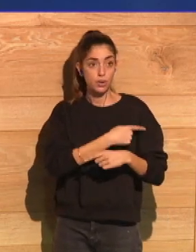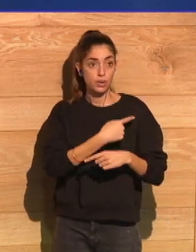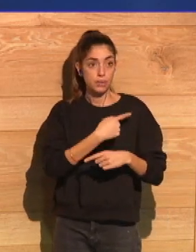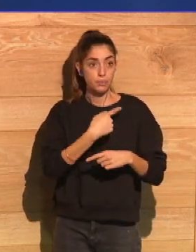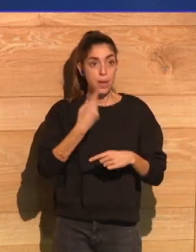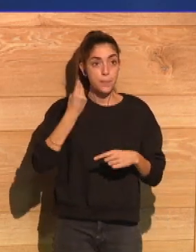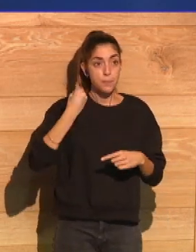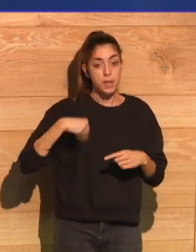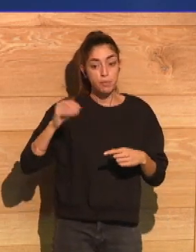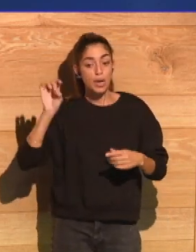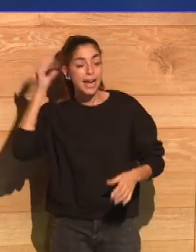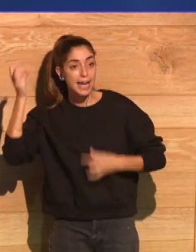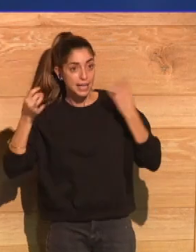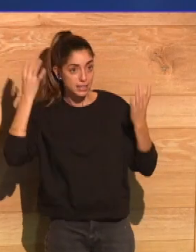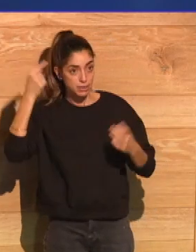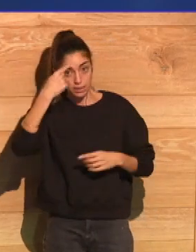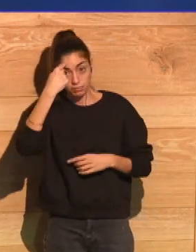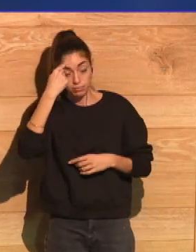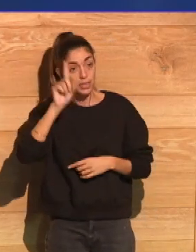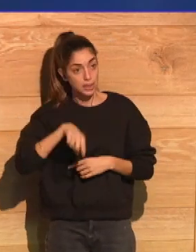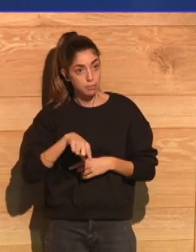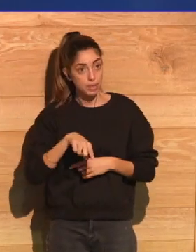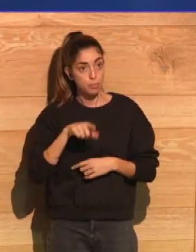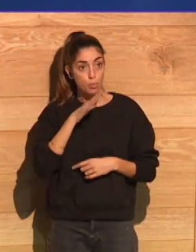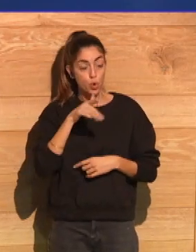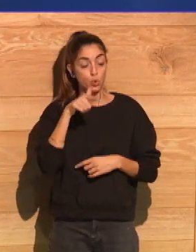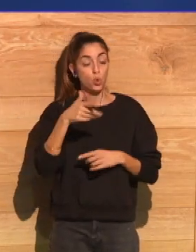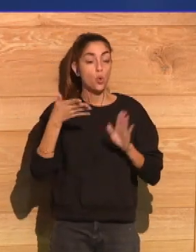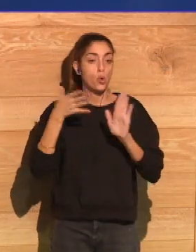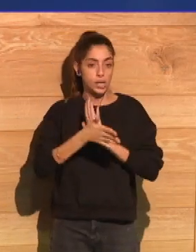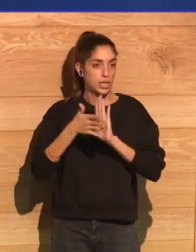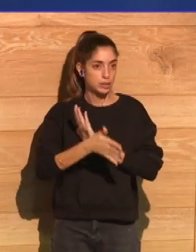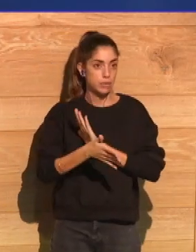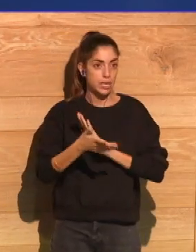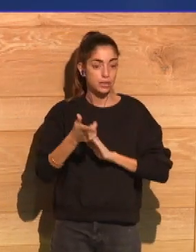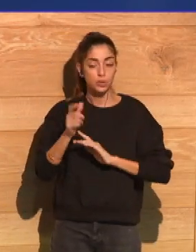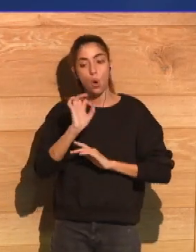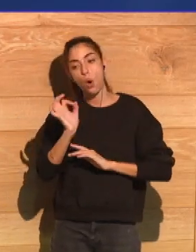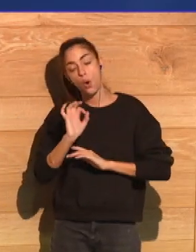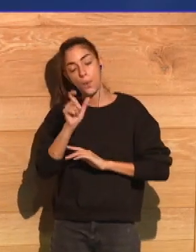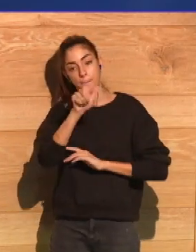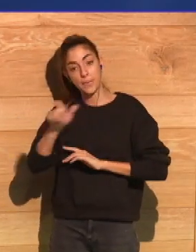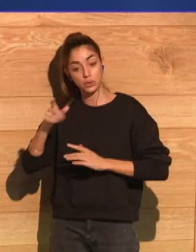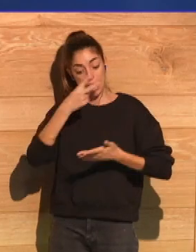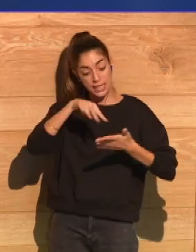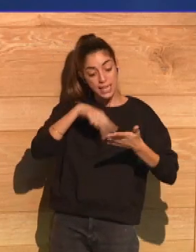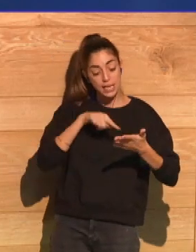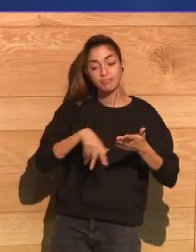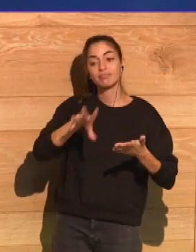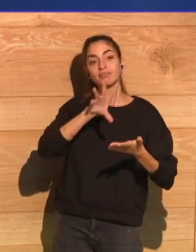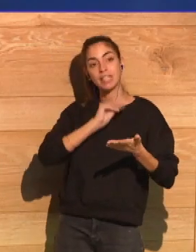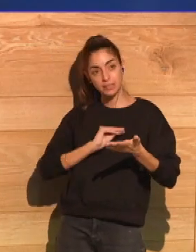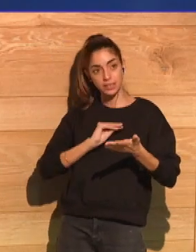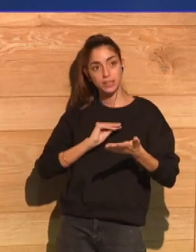la creatividad, porque tú has explicado, o lo explicas también, o lo podemos entender los lectores en este libro también, que es una